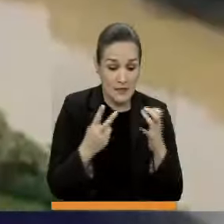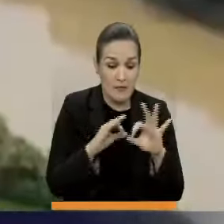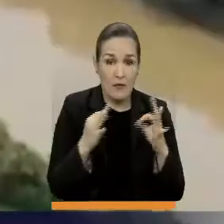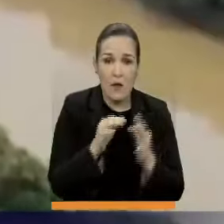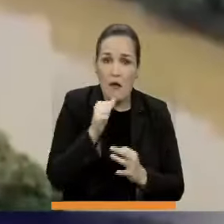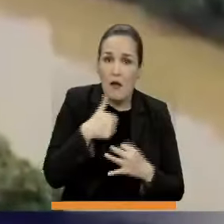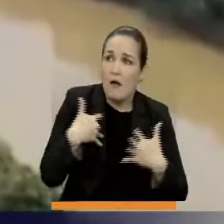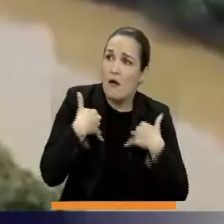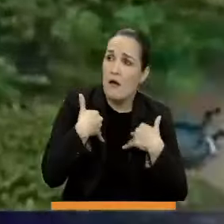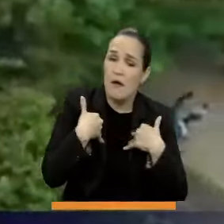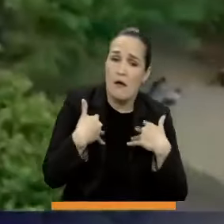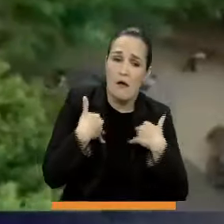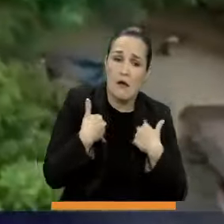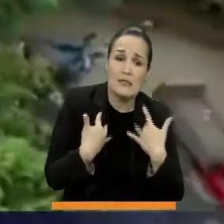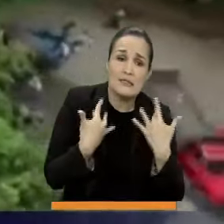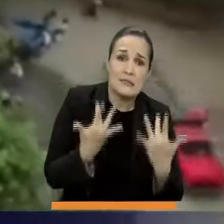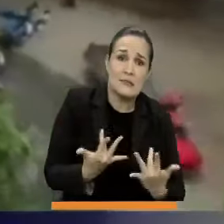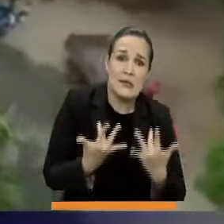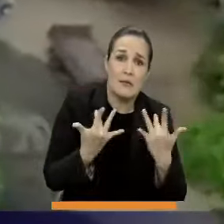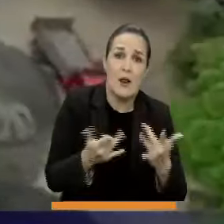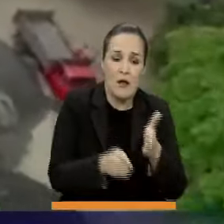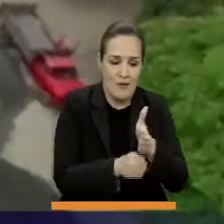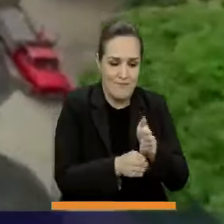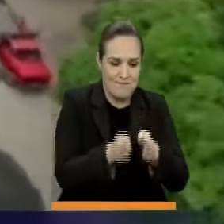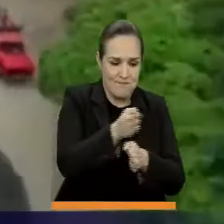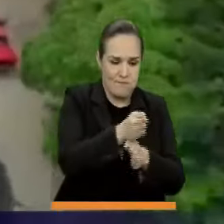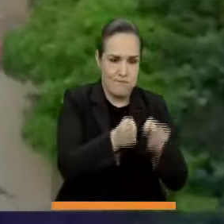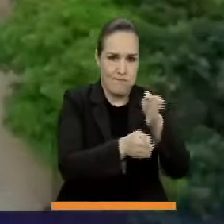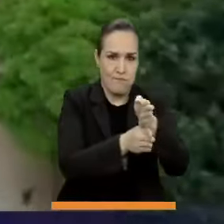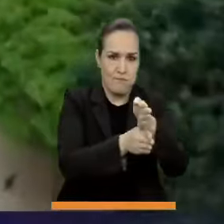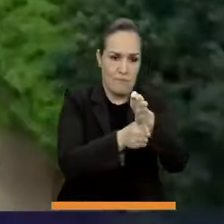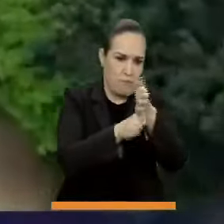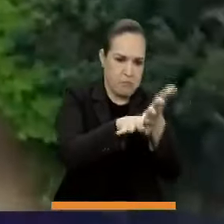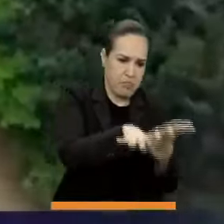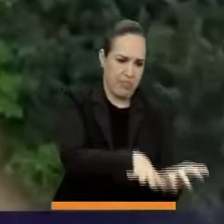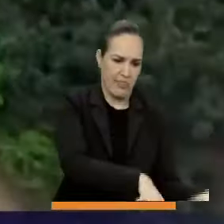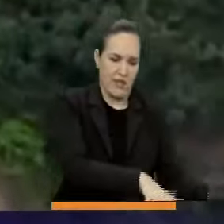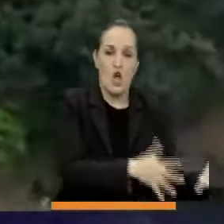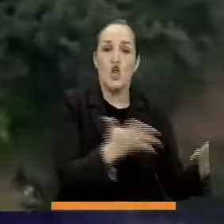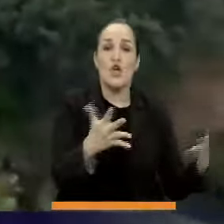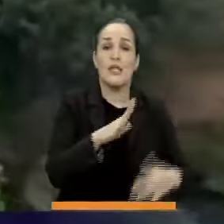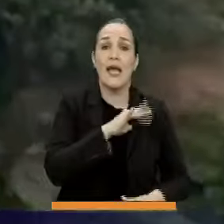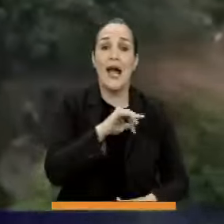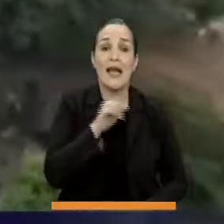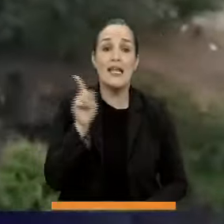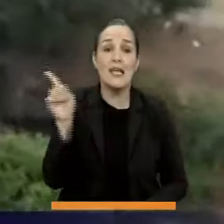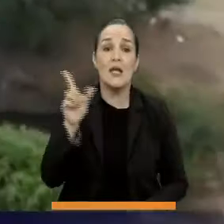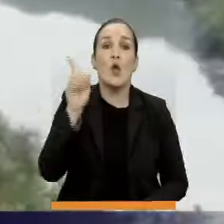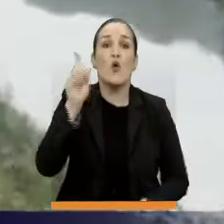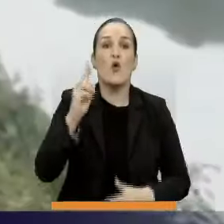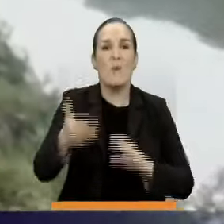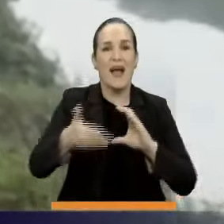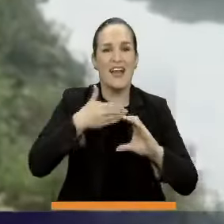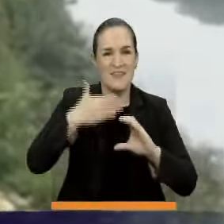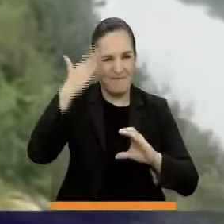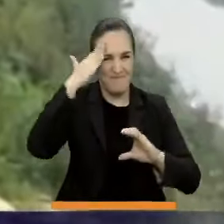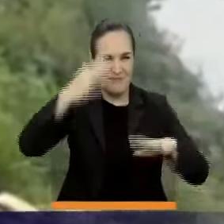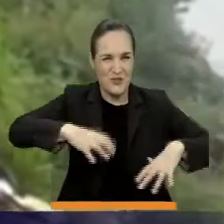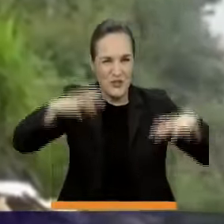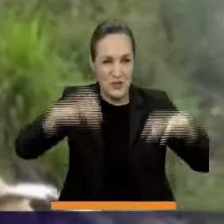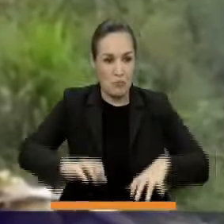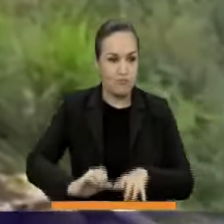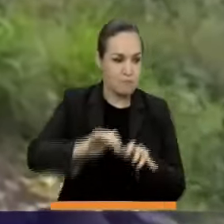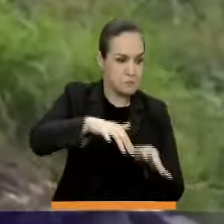a la espera de ser reubicadas ante la inminente ruptura del dique del Jarillón en Cali, a causa del cambio climático, que